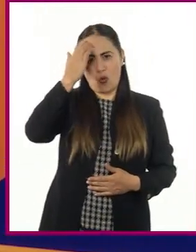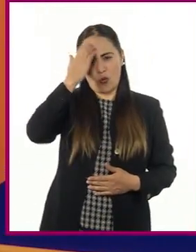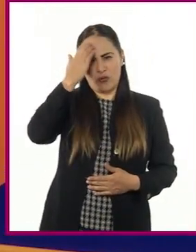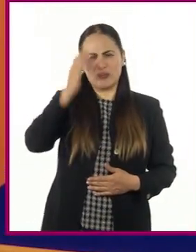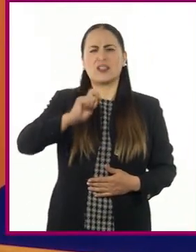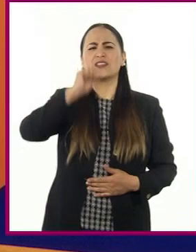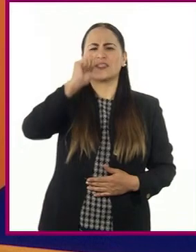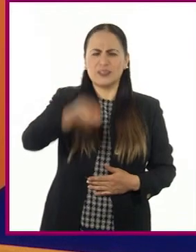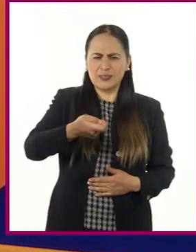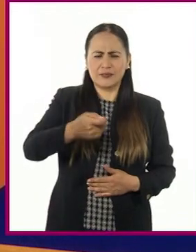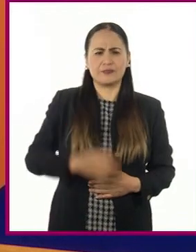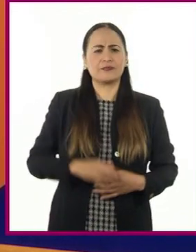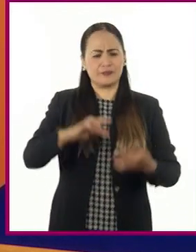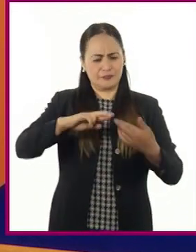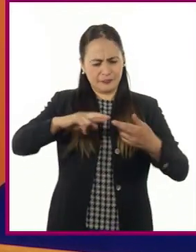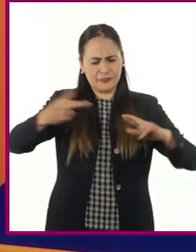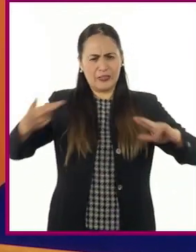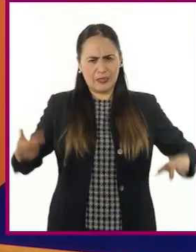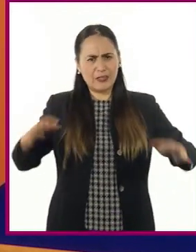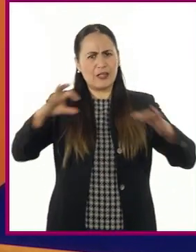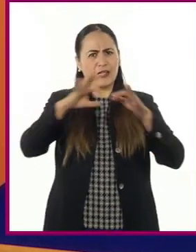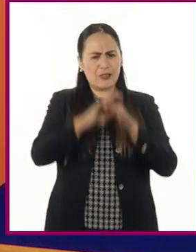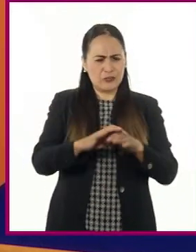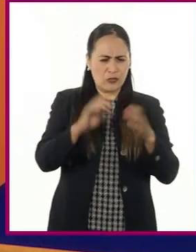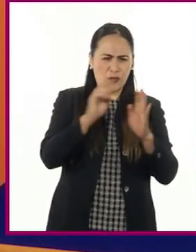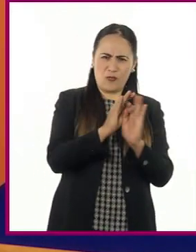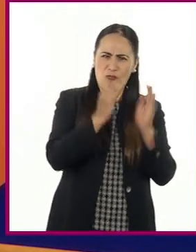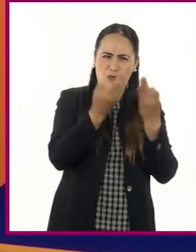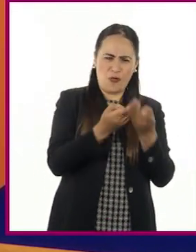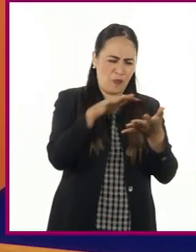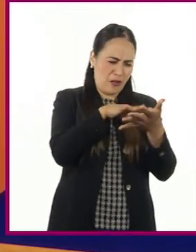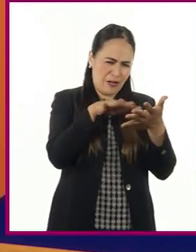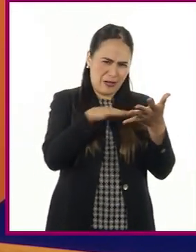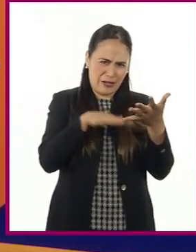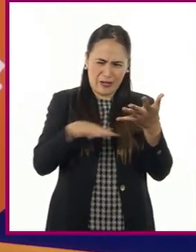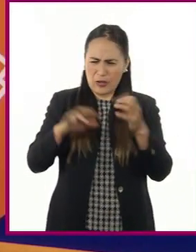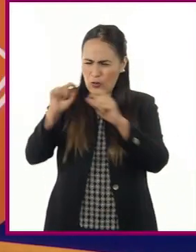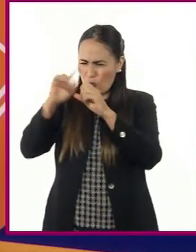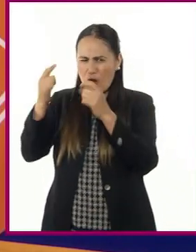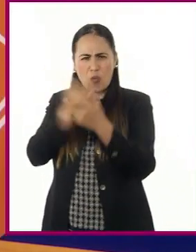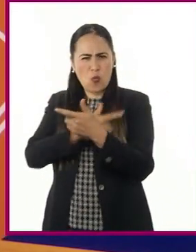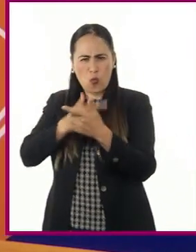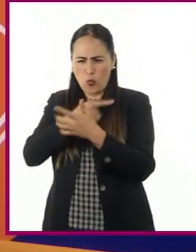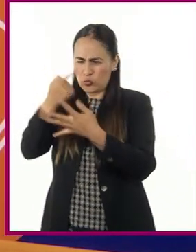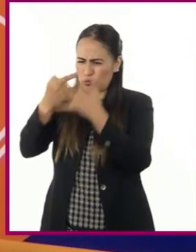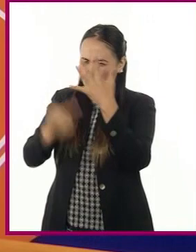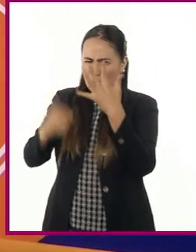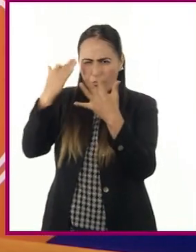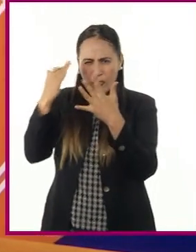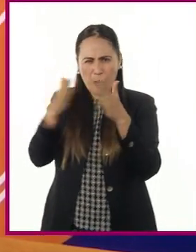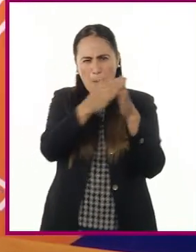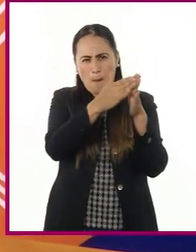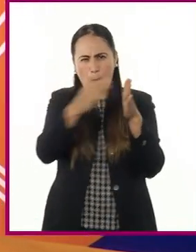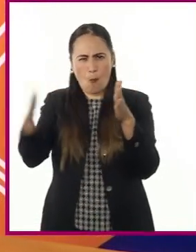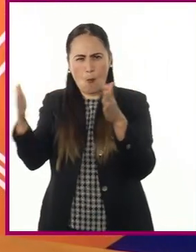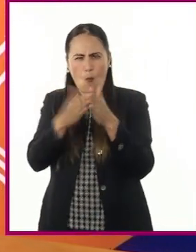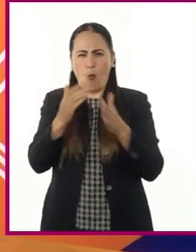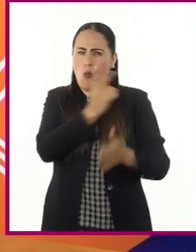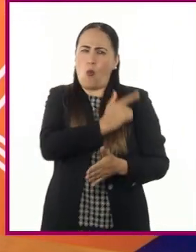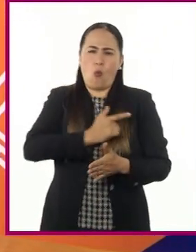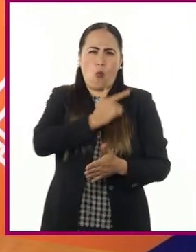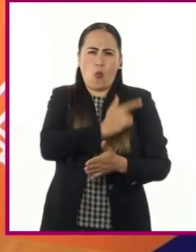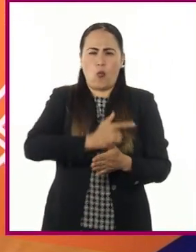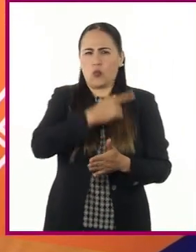nos referimos a vincular recursos literarios con gustos estéticos y temas de una época. Es decir, que